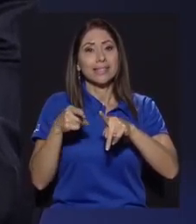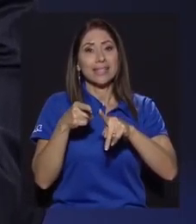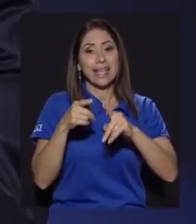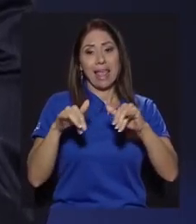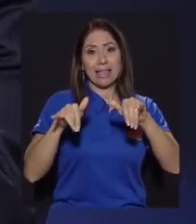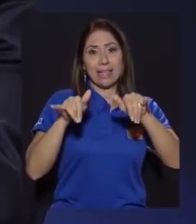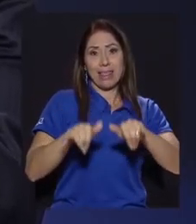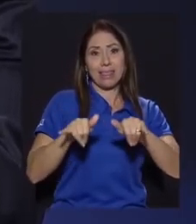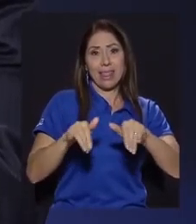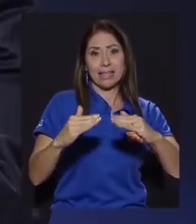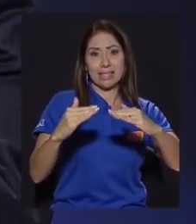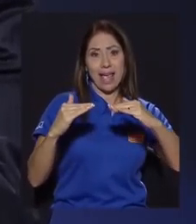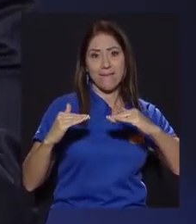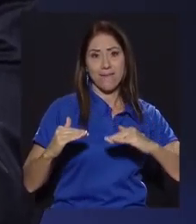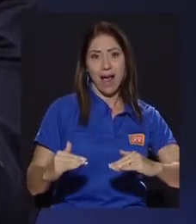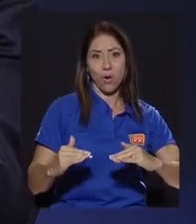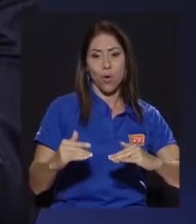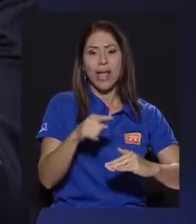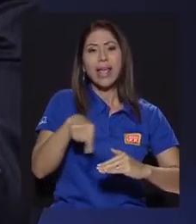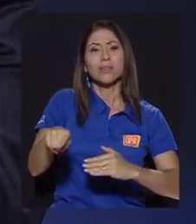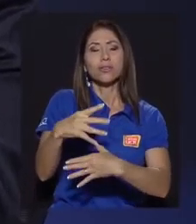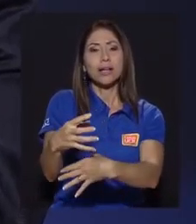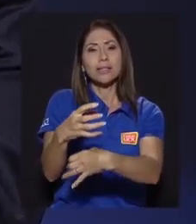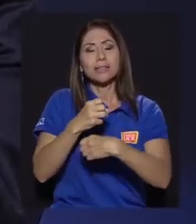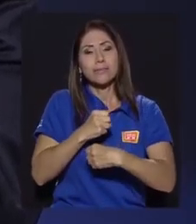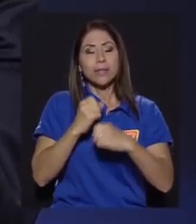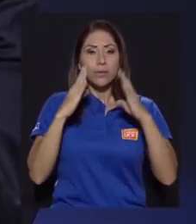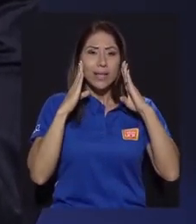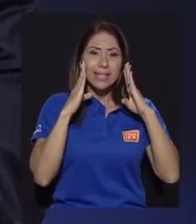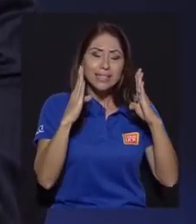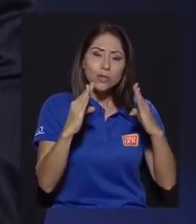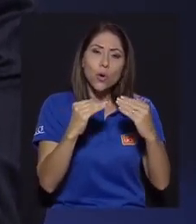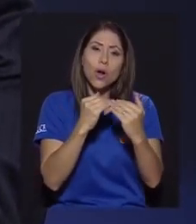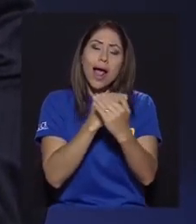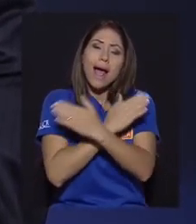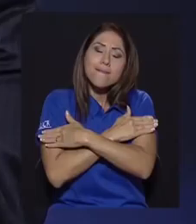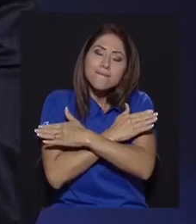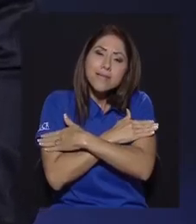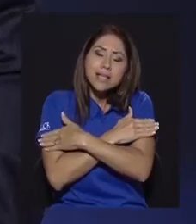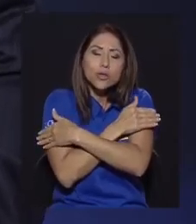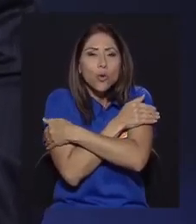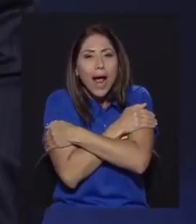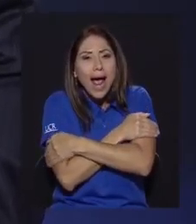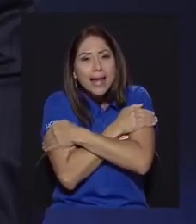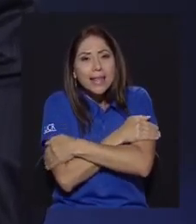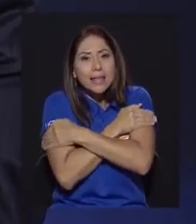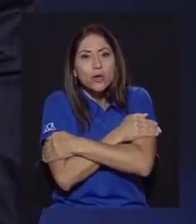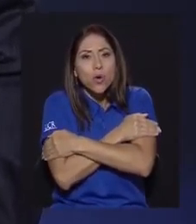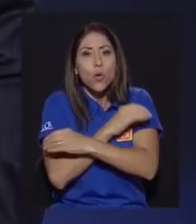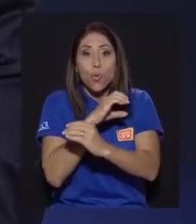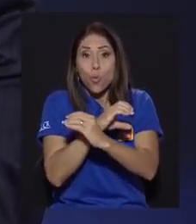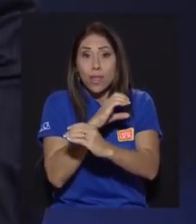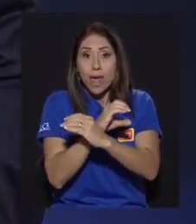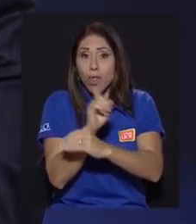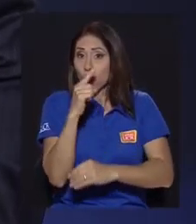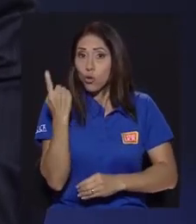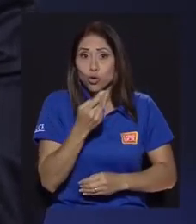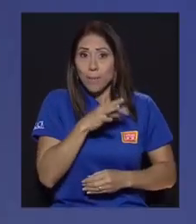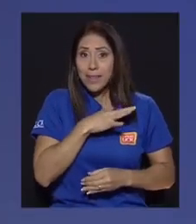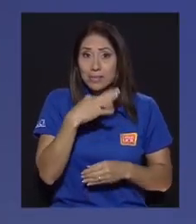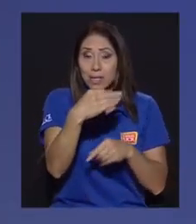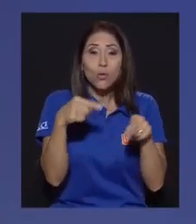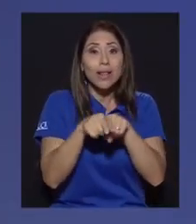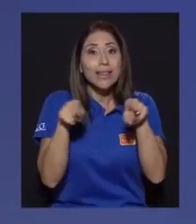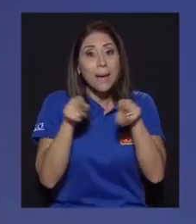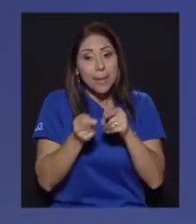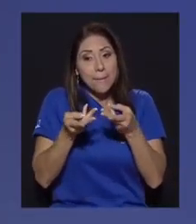atención afecto cariño cuidado no solamente espiritual pero también material y